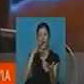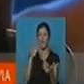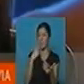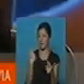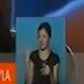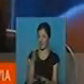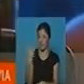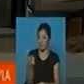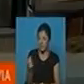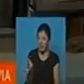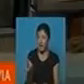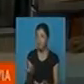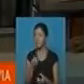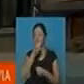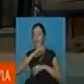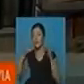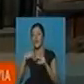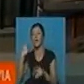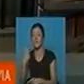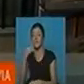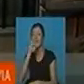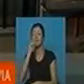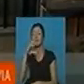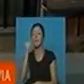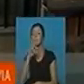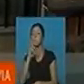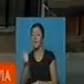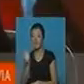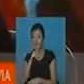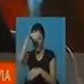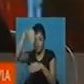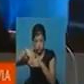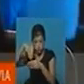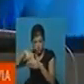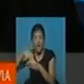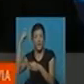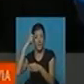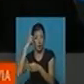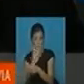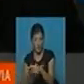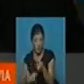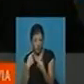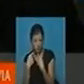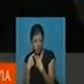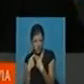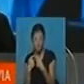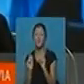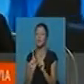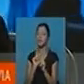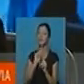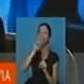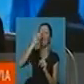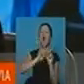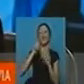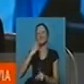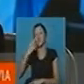engañado. Como sea, lo que se dice es que Zapata hacía negocios desde el Palacio Quemado, desde el Palacio de Gobierno. Y esto influyó, según se